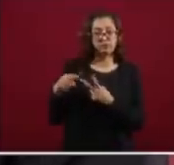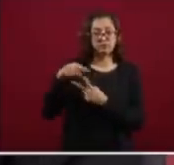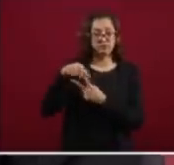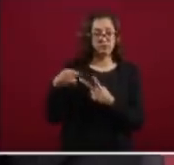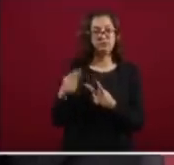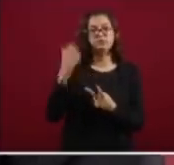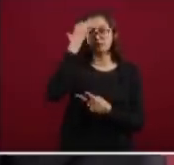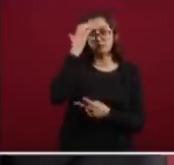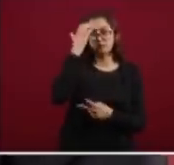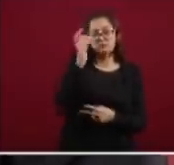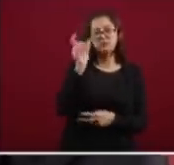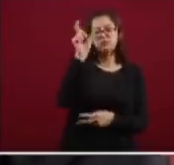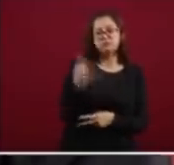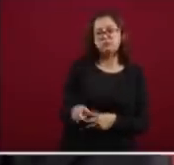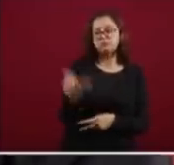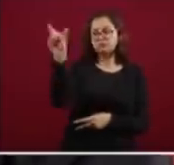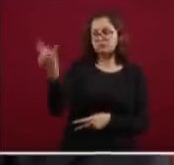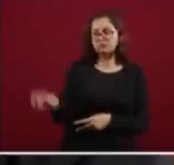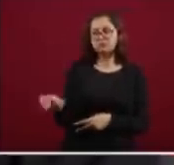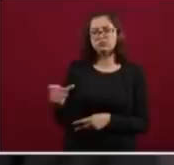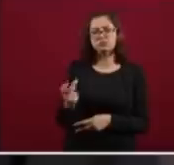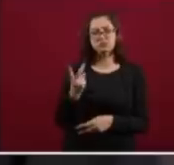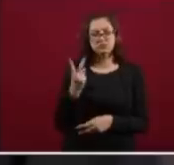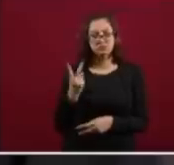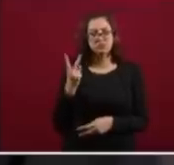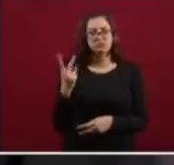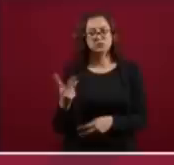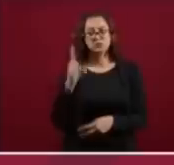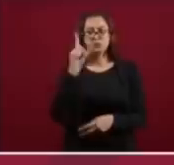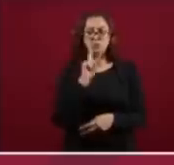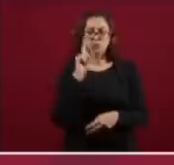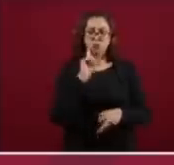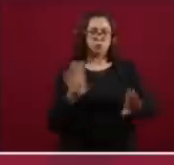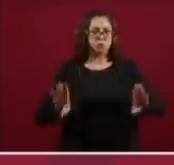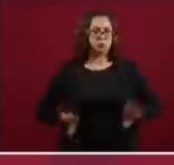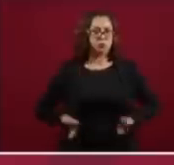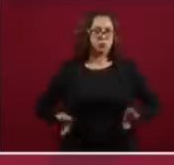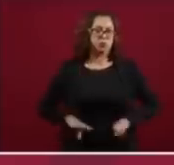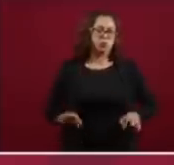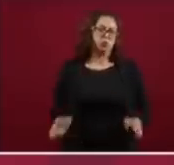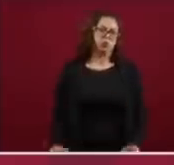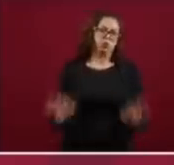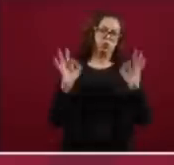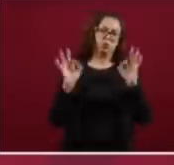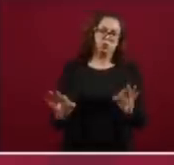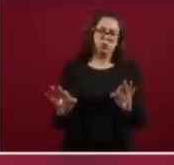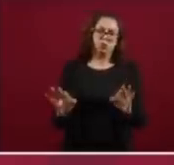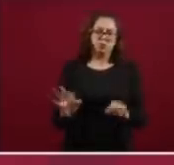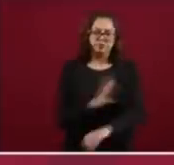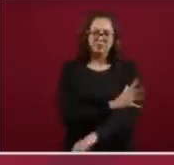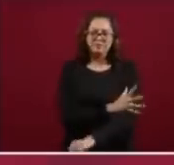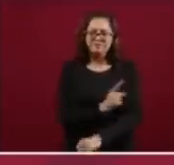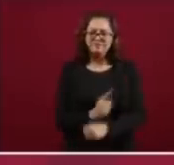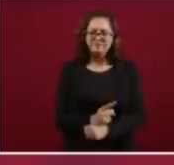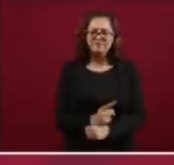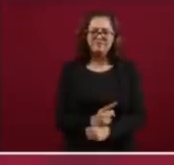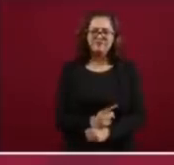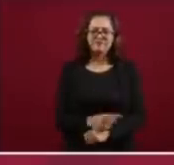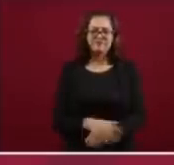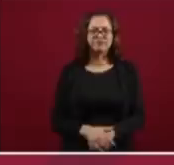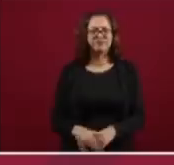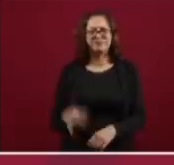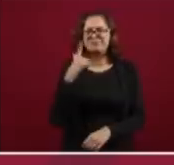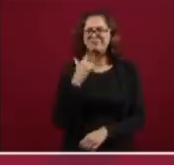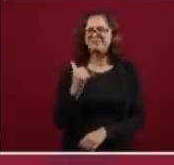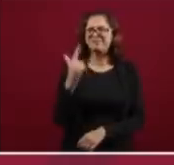dos son mujeres de primera íntegras de